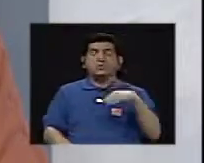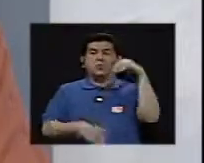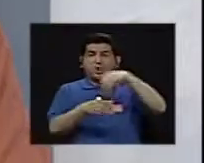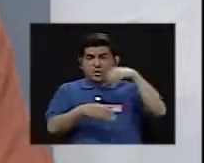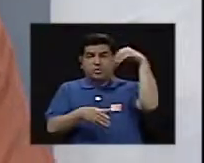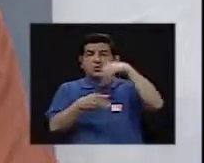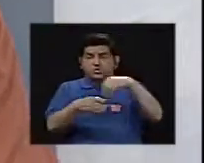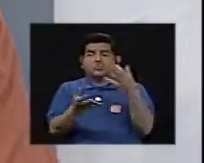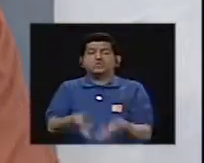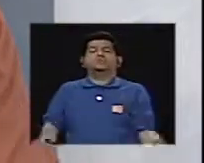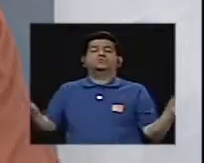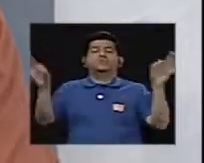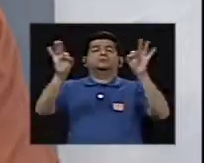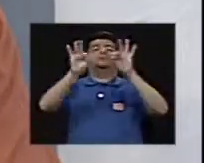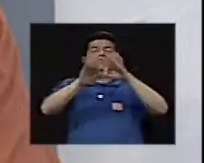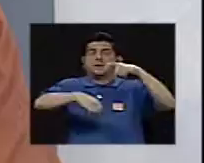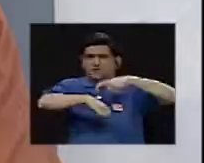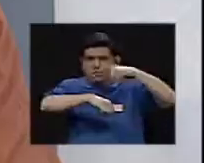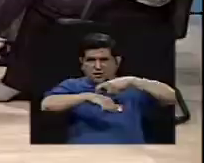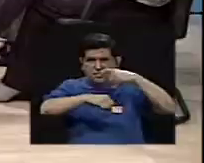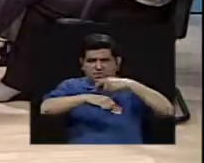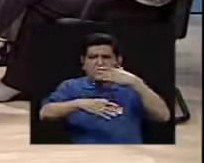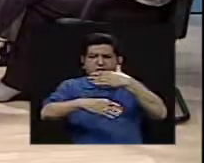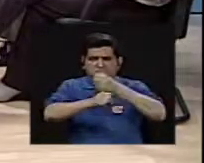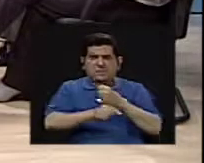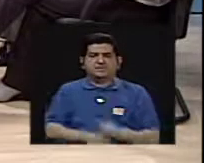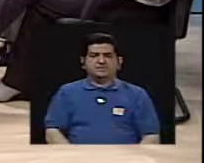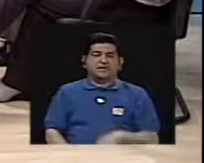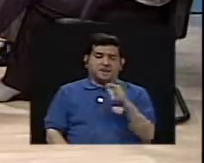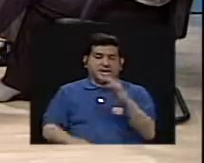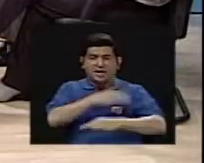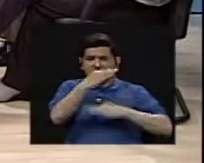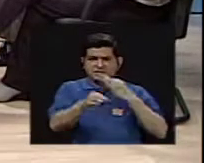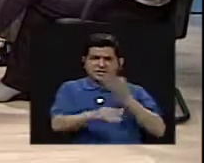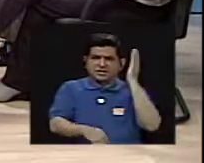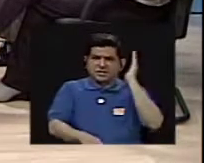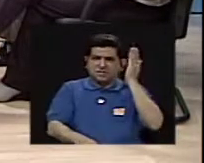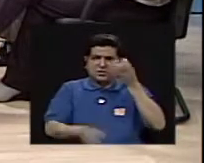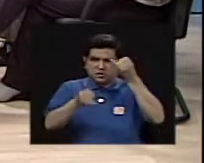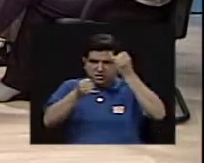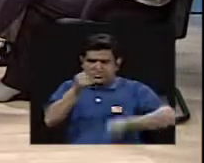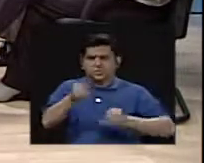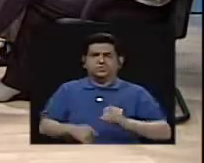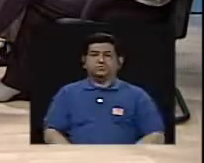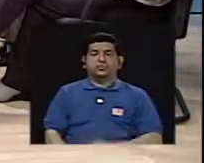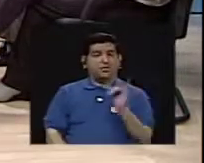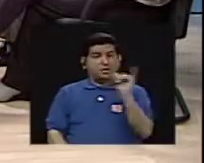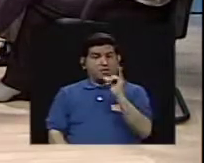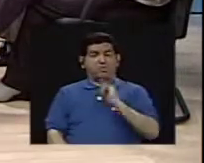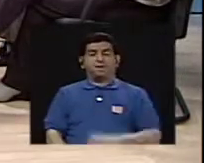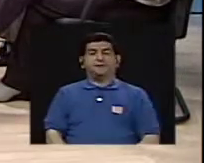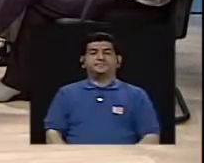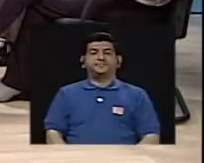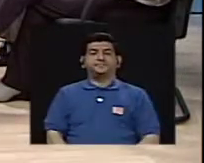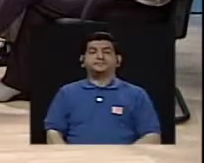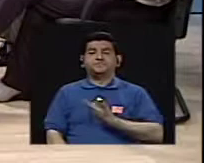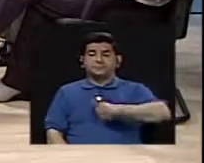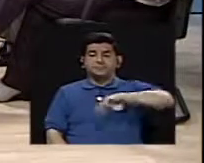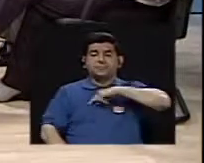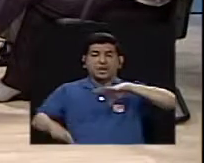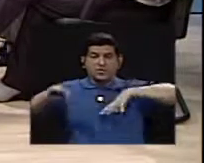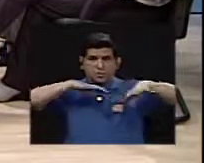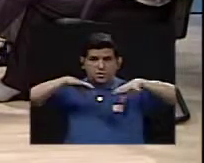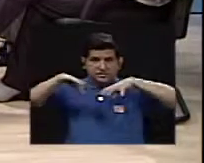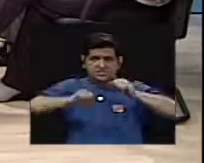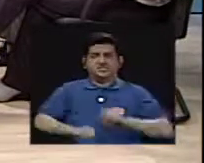aporte a la hora de generar ese discurso final. Y pues también a la hora de que nuestra actividad